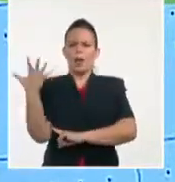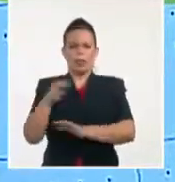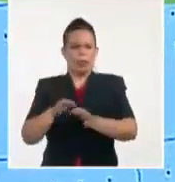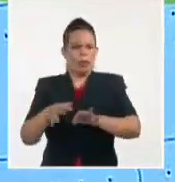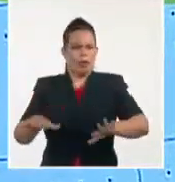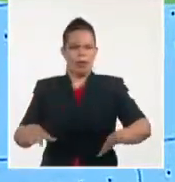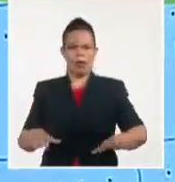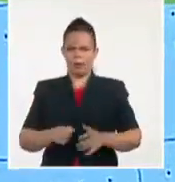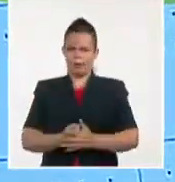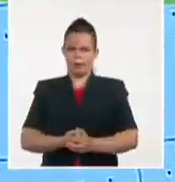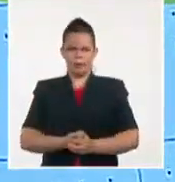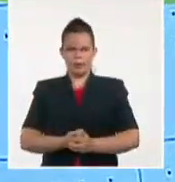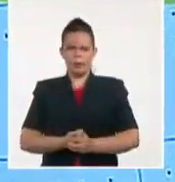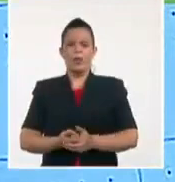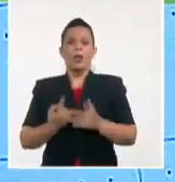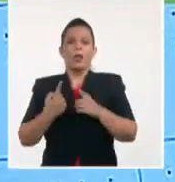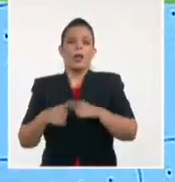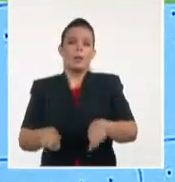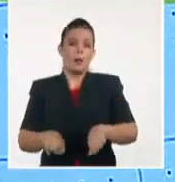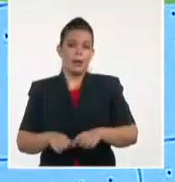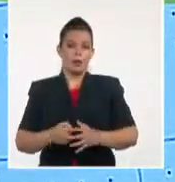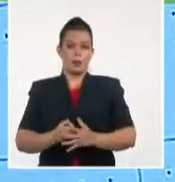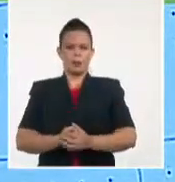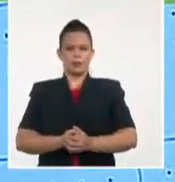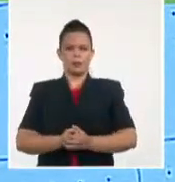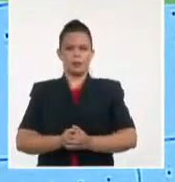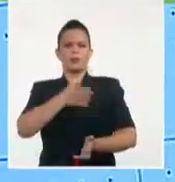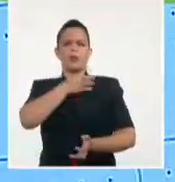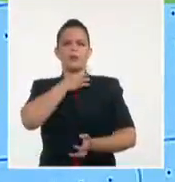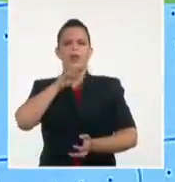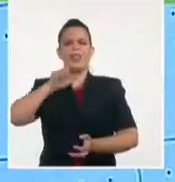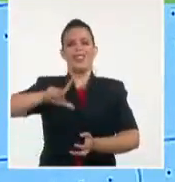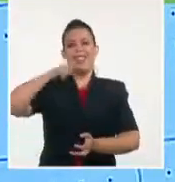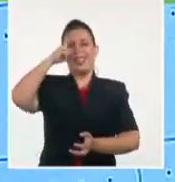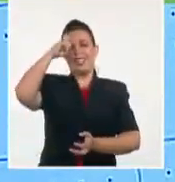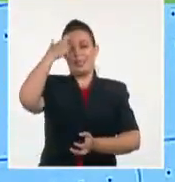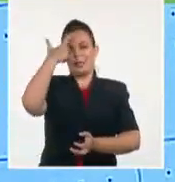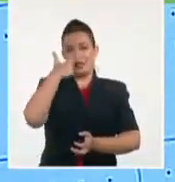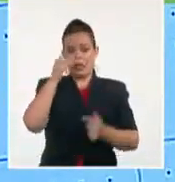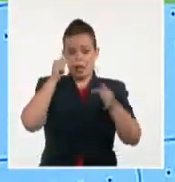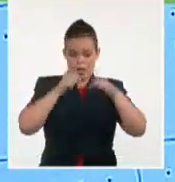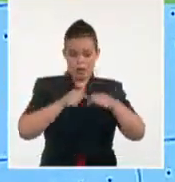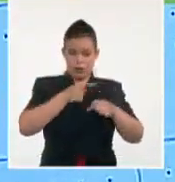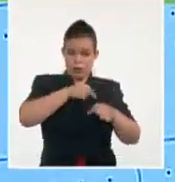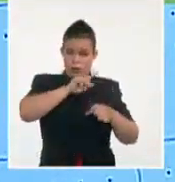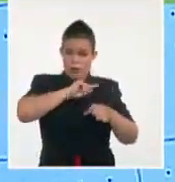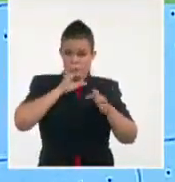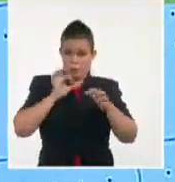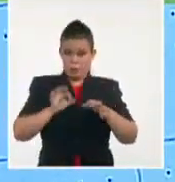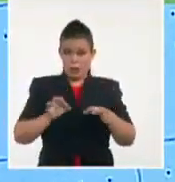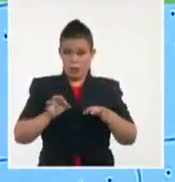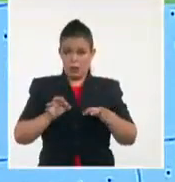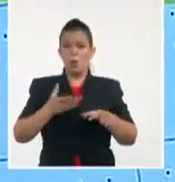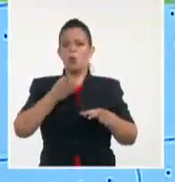embargo, Elsa llegó a tener una presión de